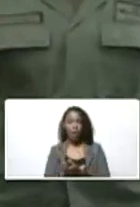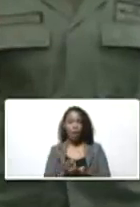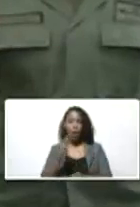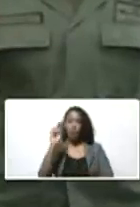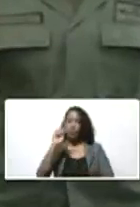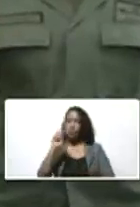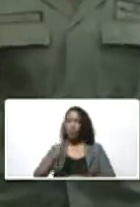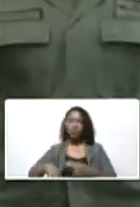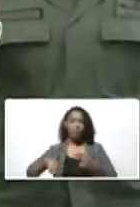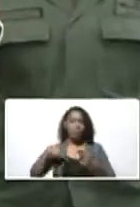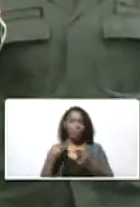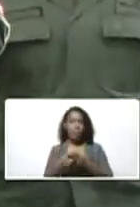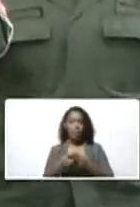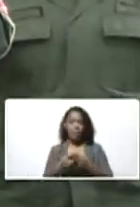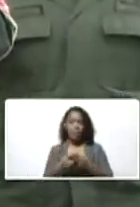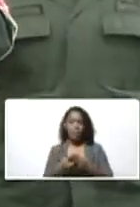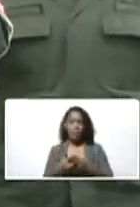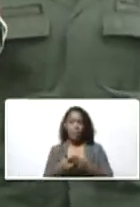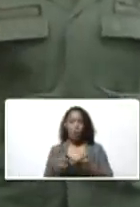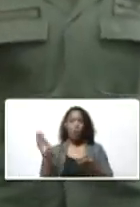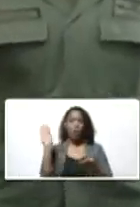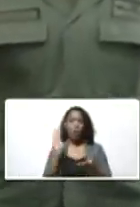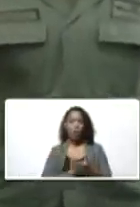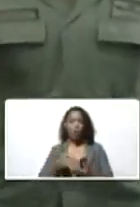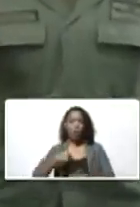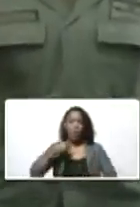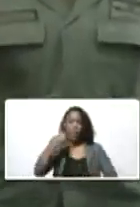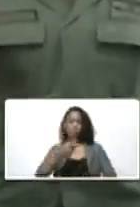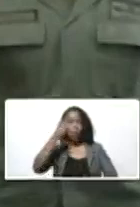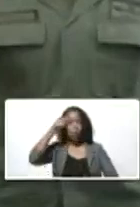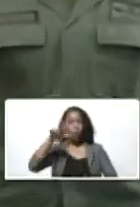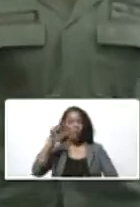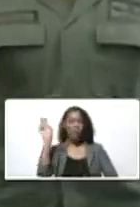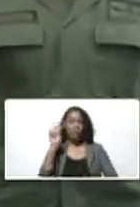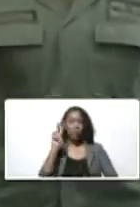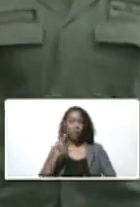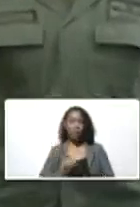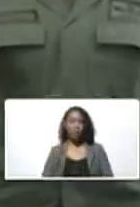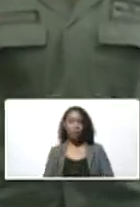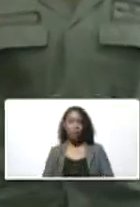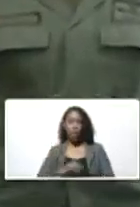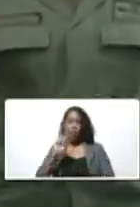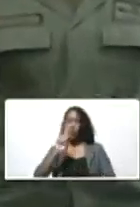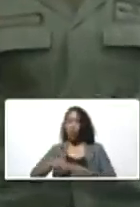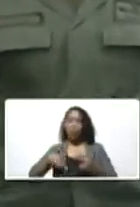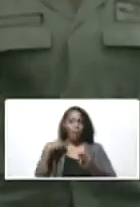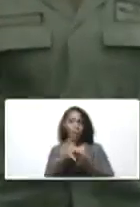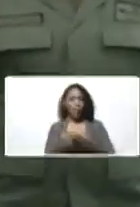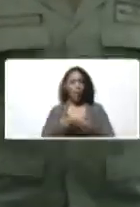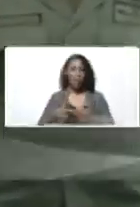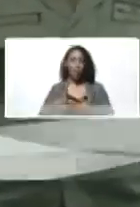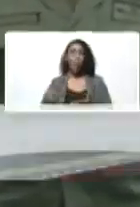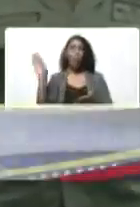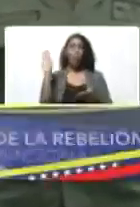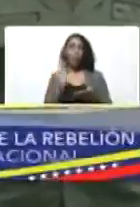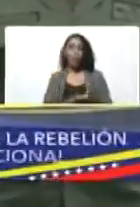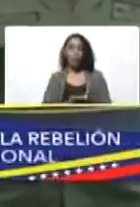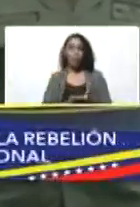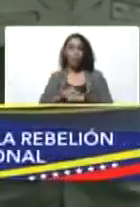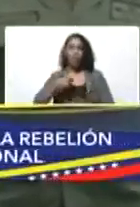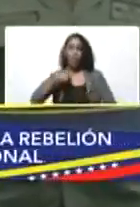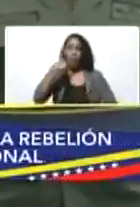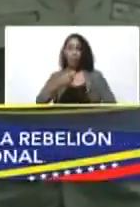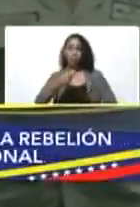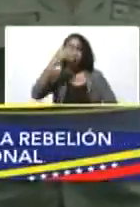nunca más será necesario, se lo digo al pueblo de Venezuela, nunca más será necesario, se lo digo a